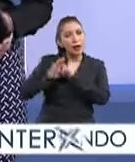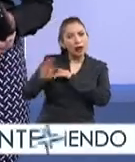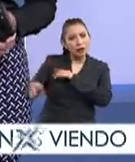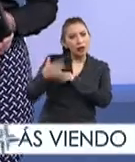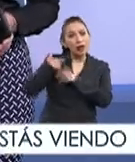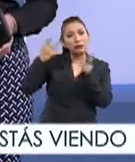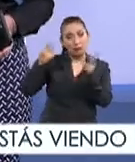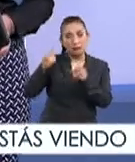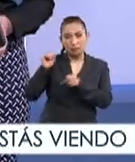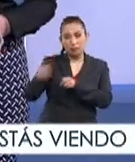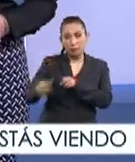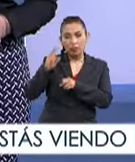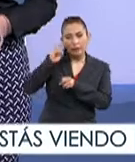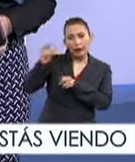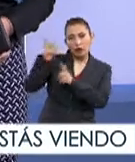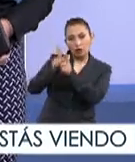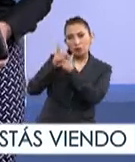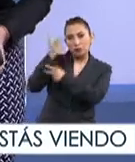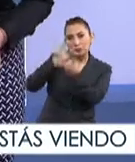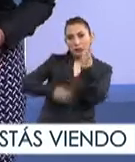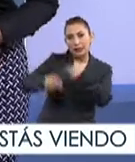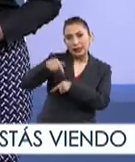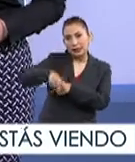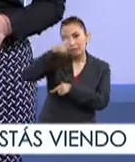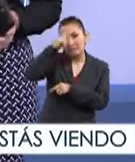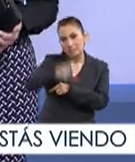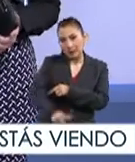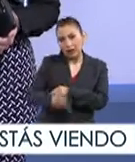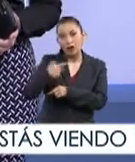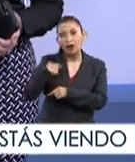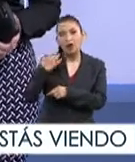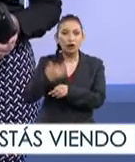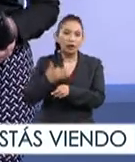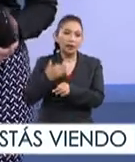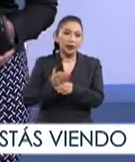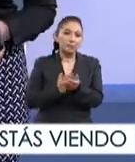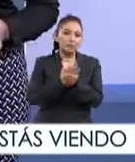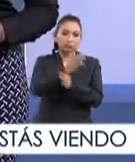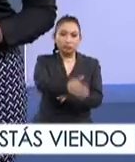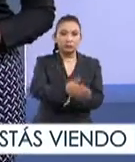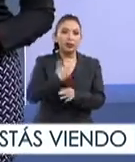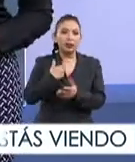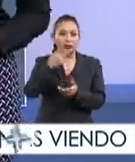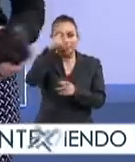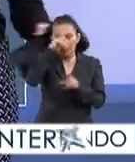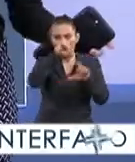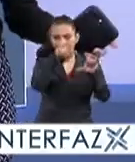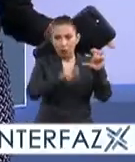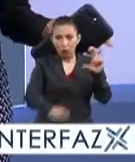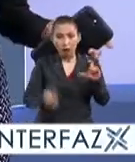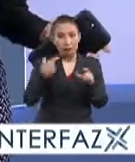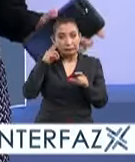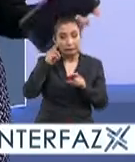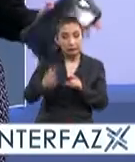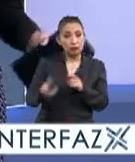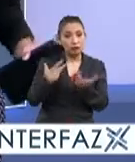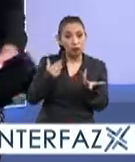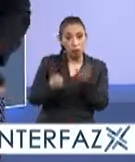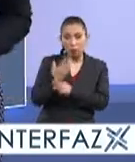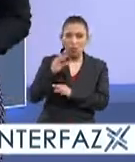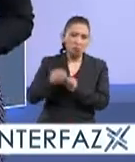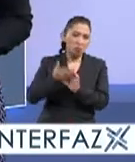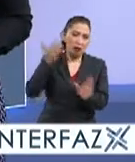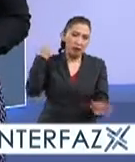migración con motivo por supuesto de las caravanas migrantes que se encuentran cruzando, atravesando nuestro país, un fenómeno que no es